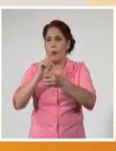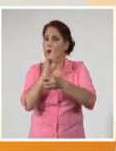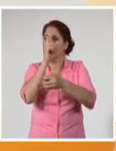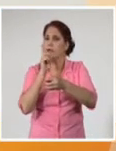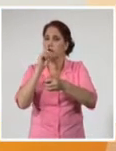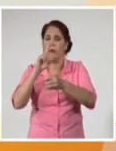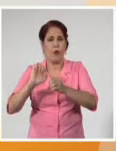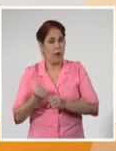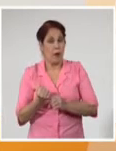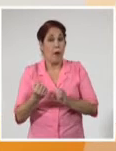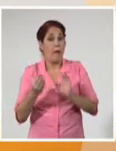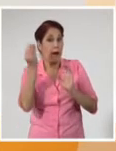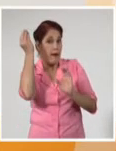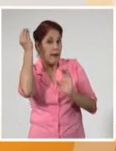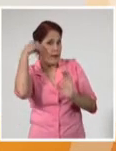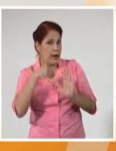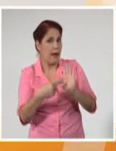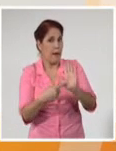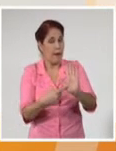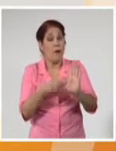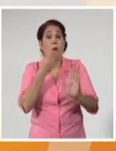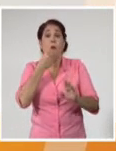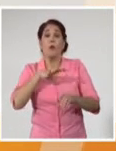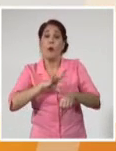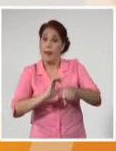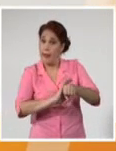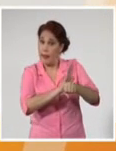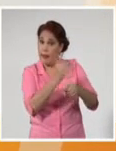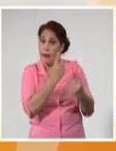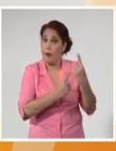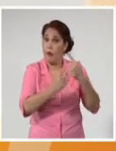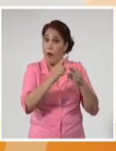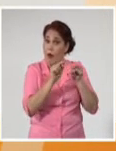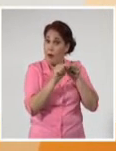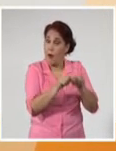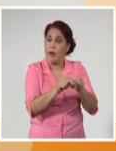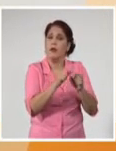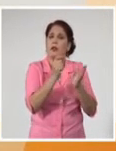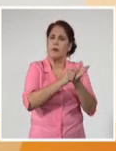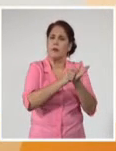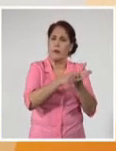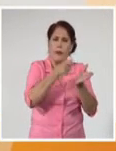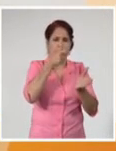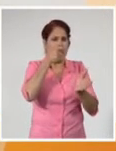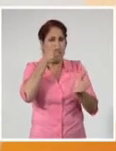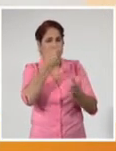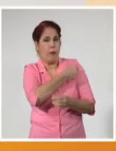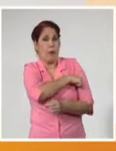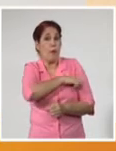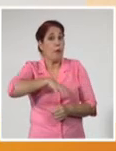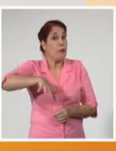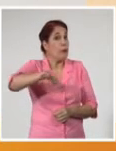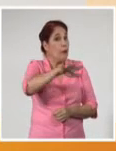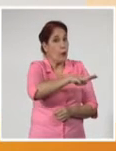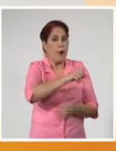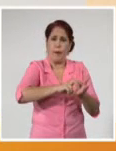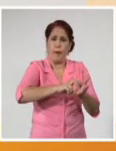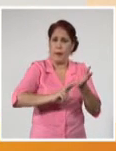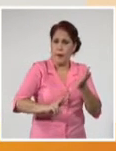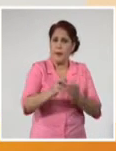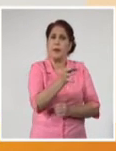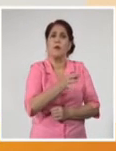Además, para identificar casos sospechosos, se reorganizará la pesquisa a la población en todos los territorios del